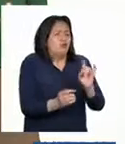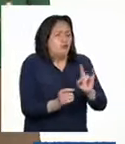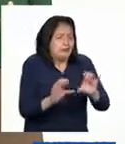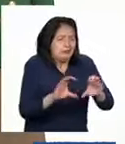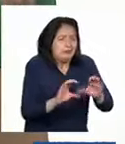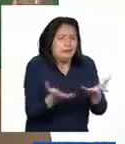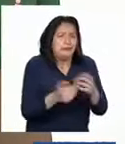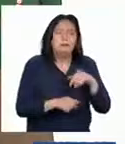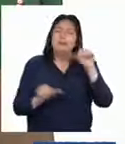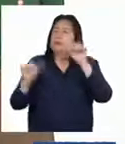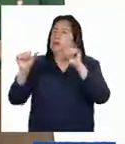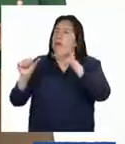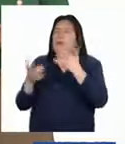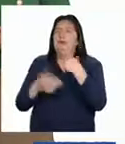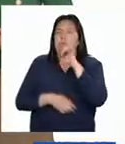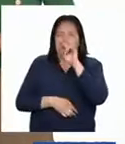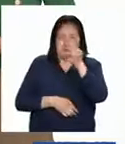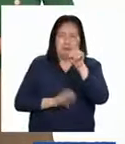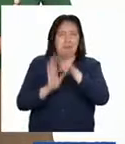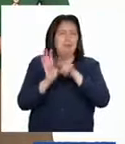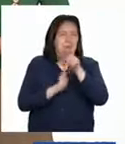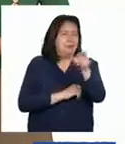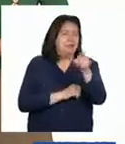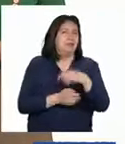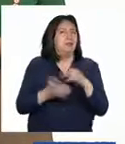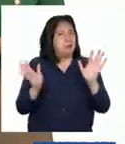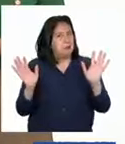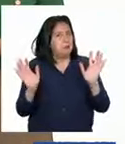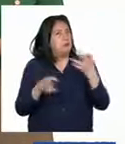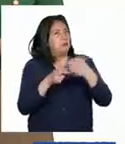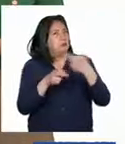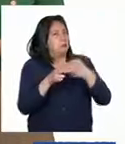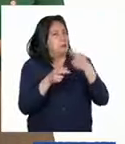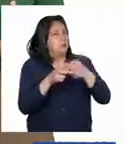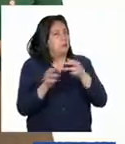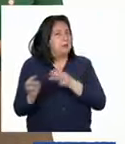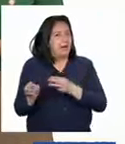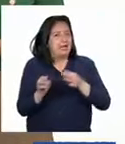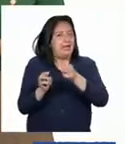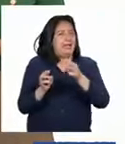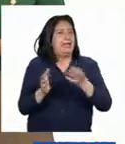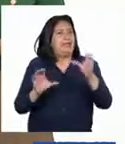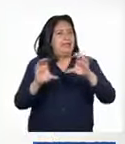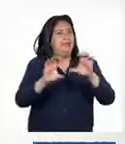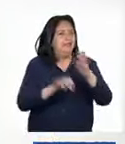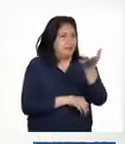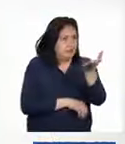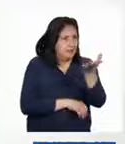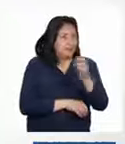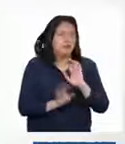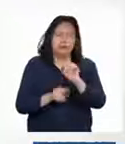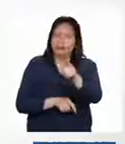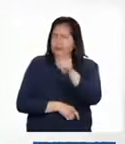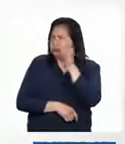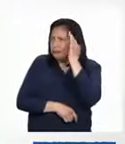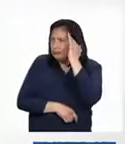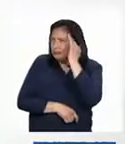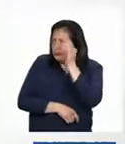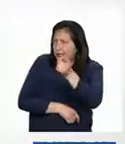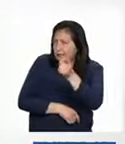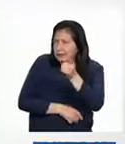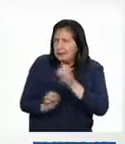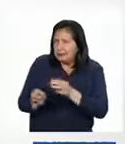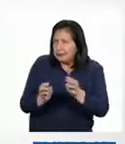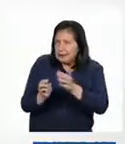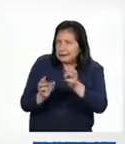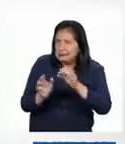Para resolver esta duda, vamos a ver el siguiente video sobre algo llamado el método científico. ¿Han escuchado alguna vez